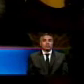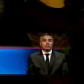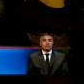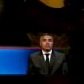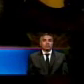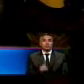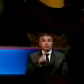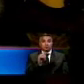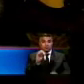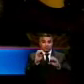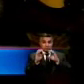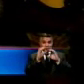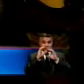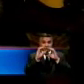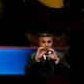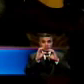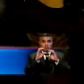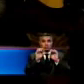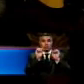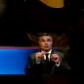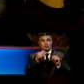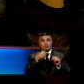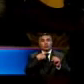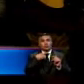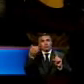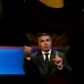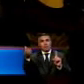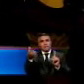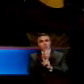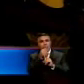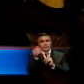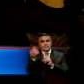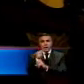en que las conversaciones permitan